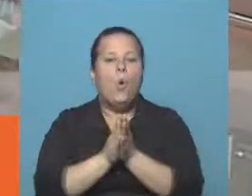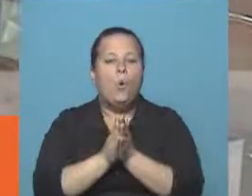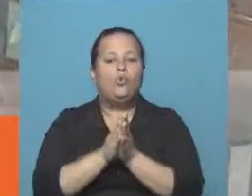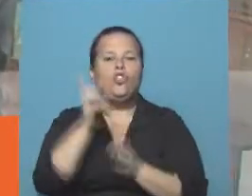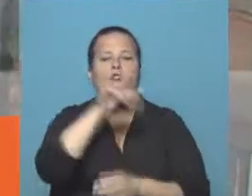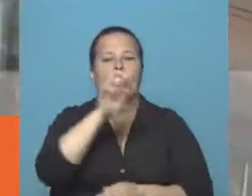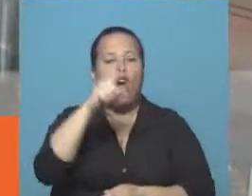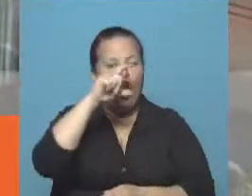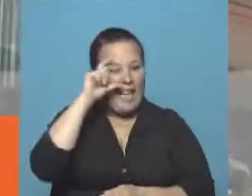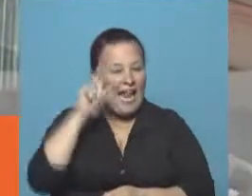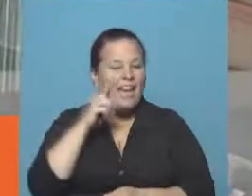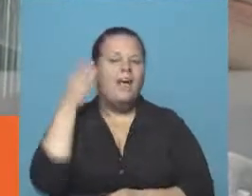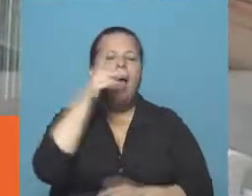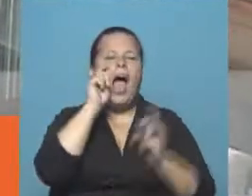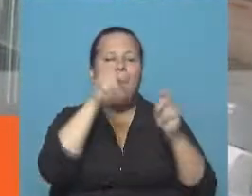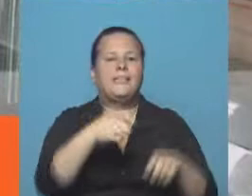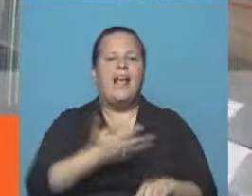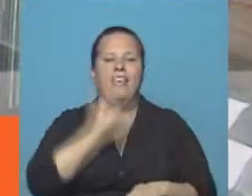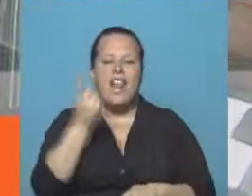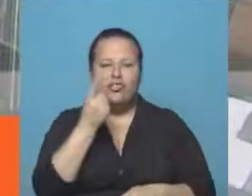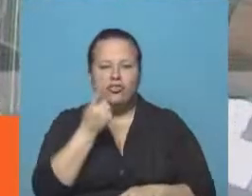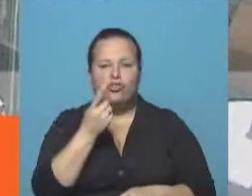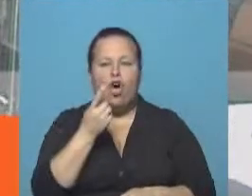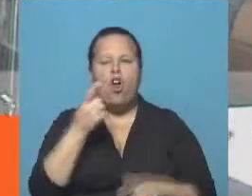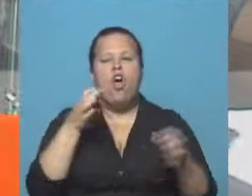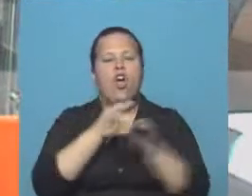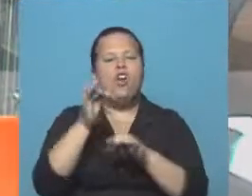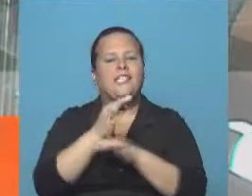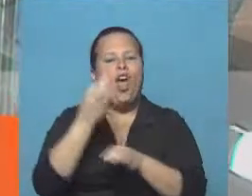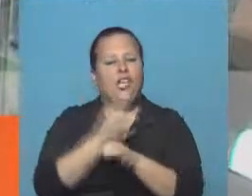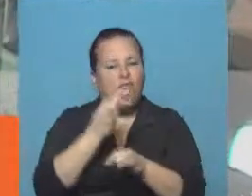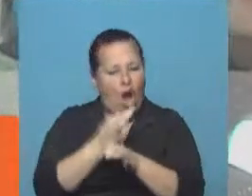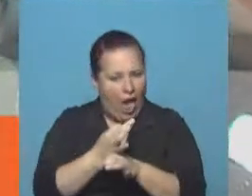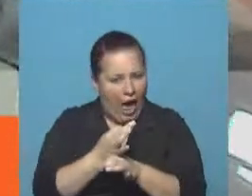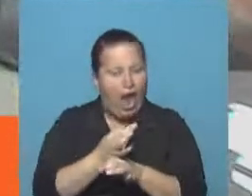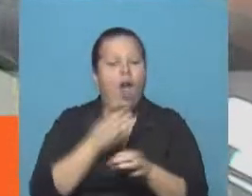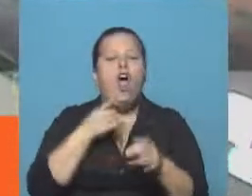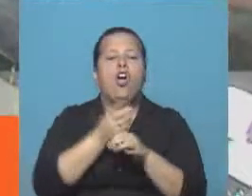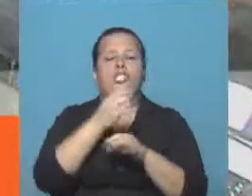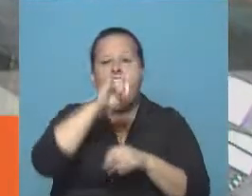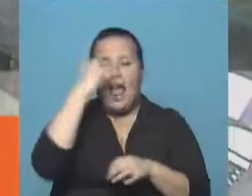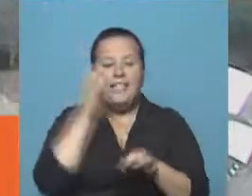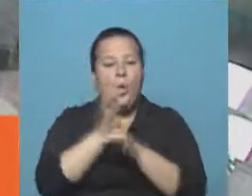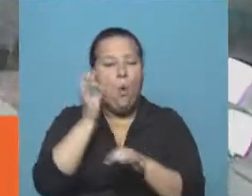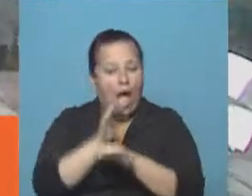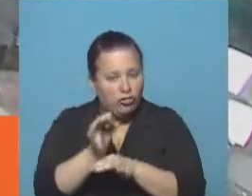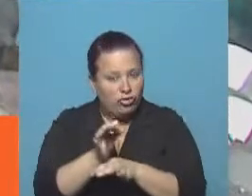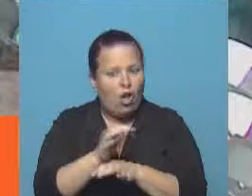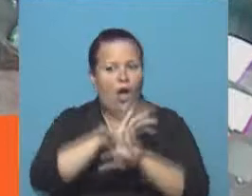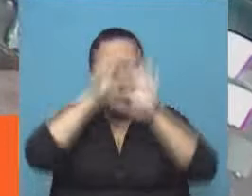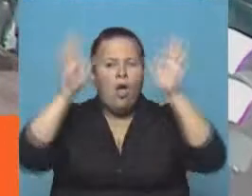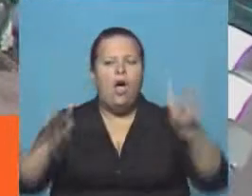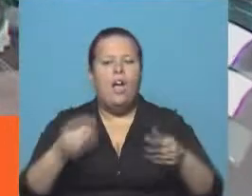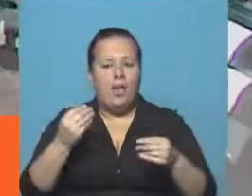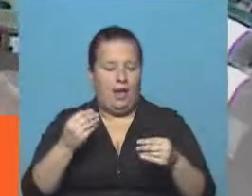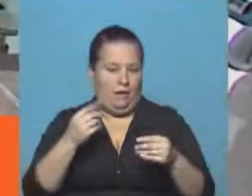Clemente Onelli, fueron a ver al director del Consejo Escolar. El Consejo Nacional de Educación era